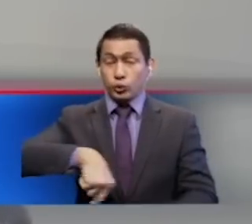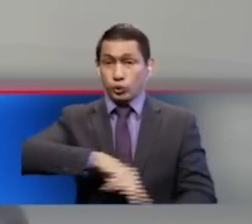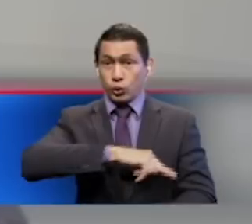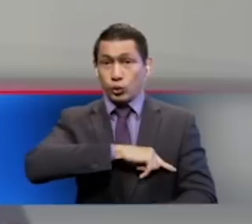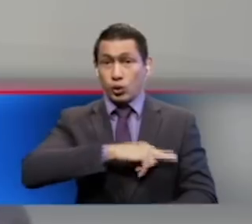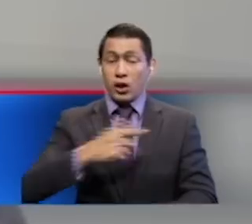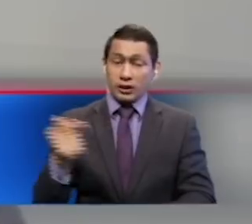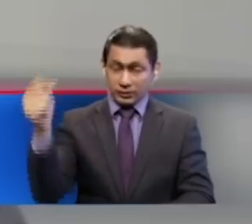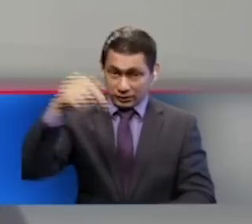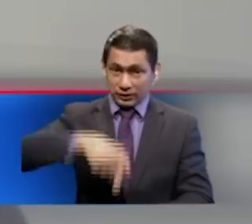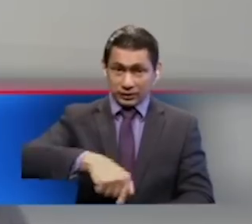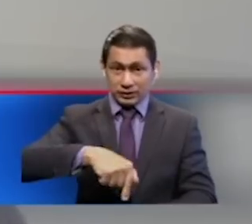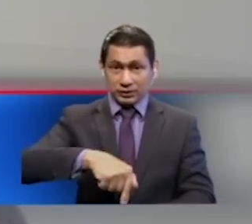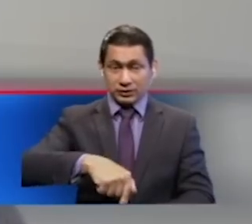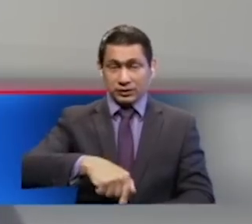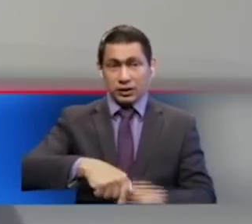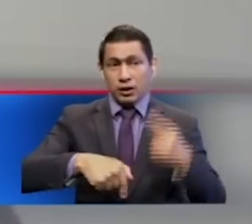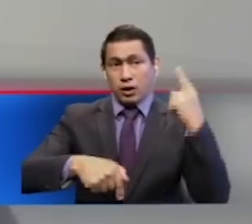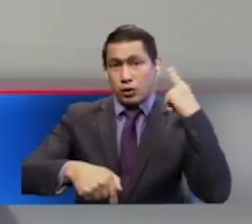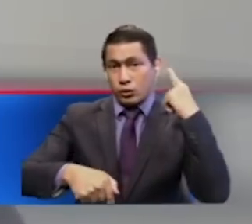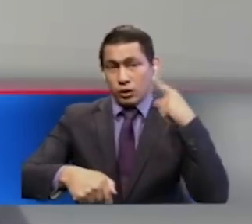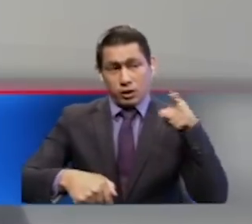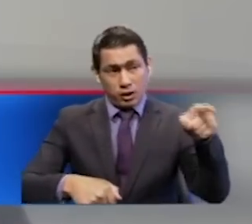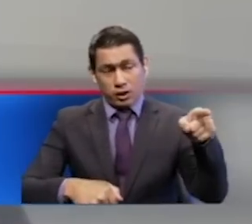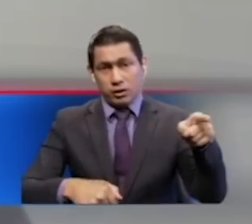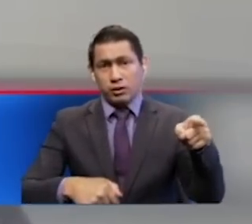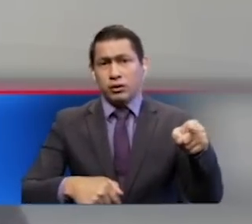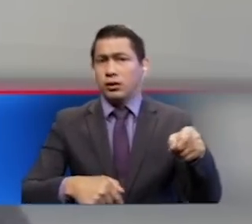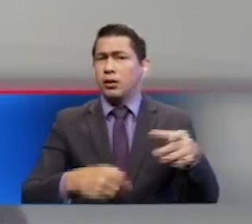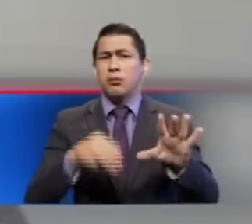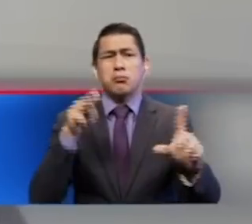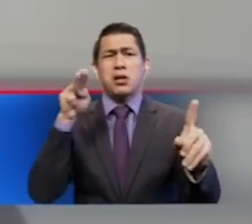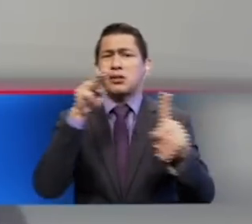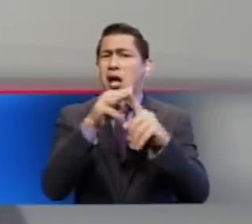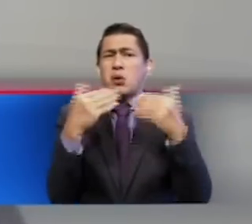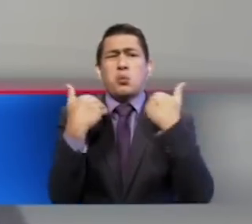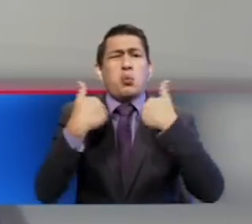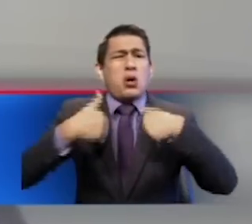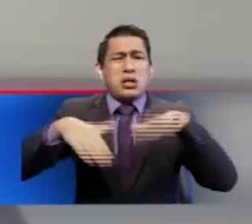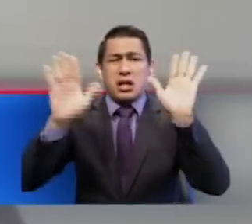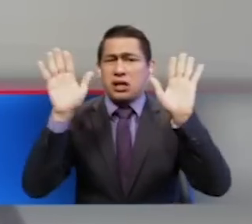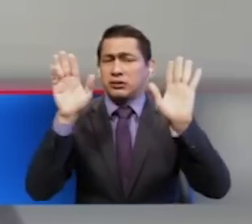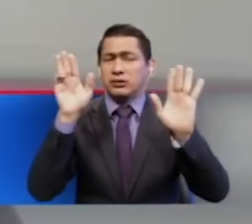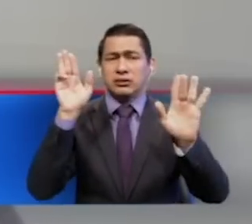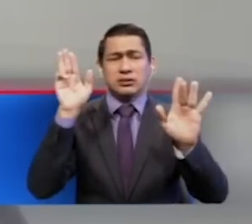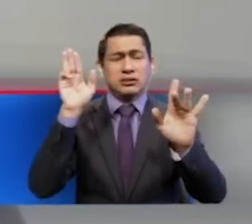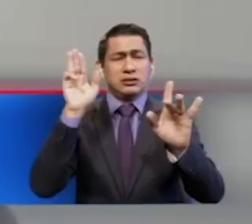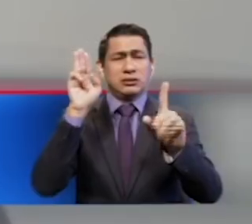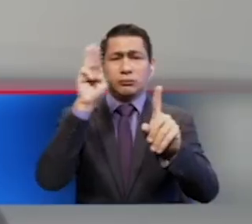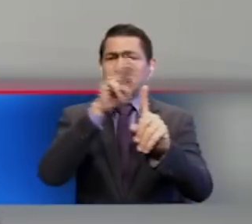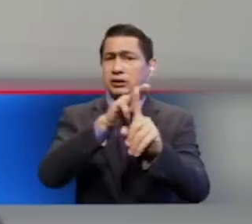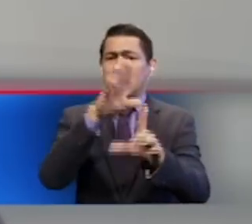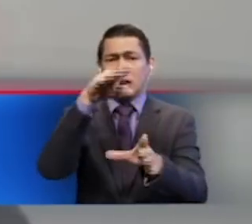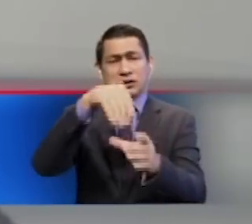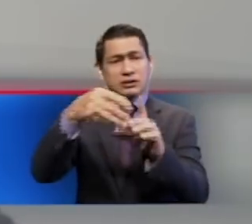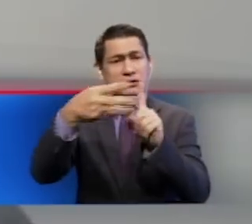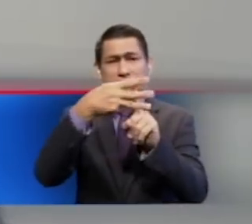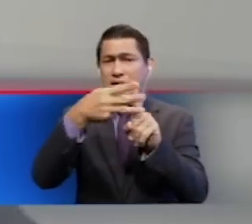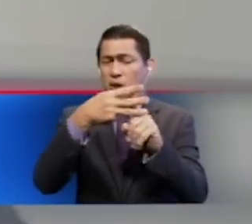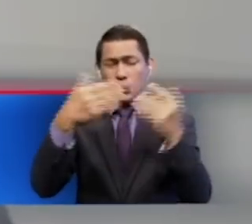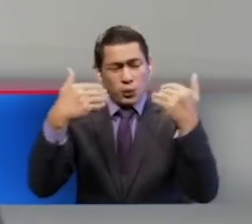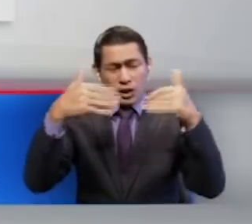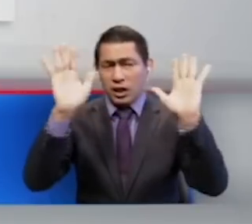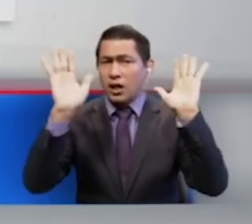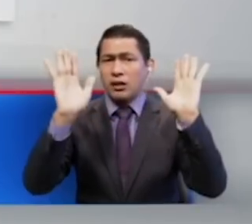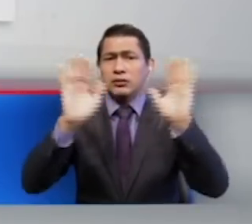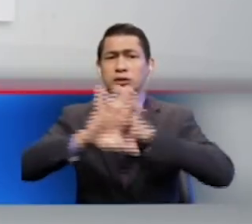acá lo que nos están diciendo en otras palabras es que en redes sociales se puede hacer lo que sea, porque no es considerado parte del ámbito digital. Es decir, una cosa